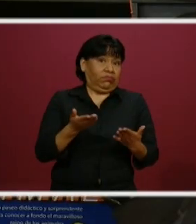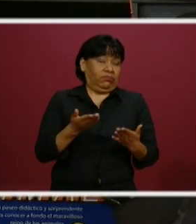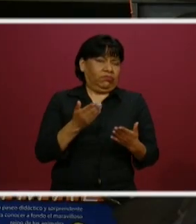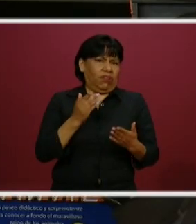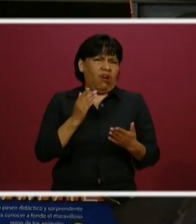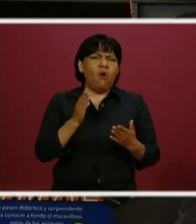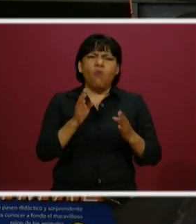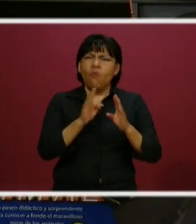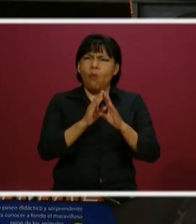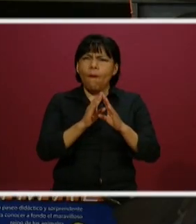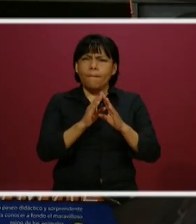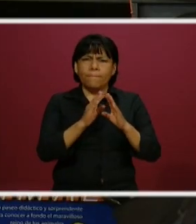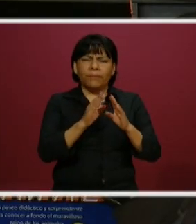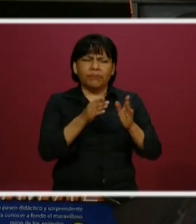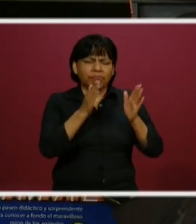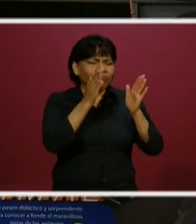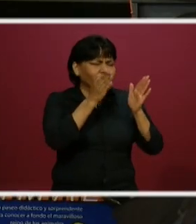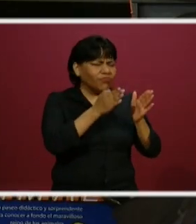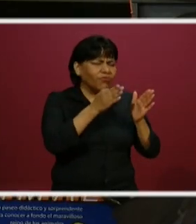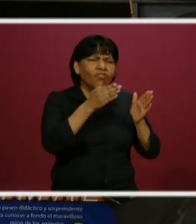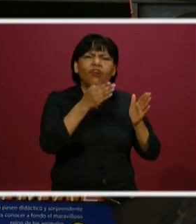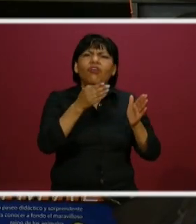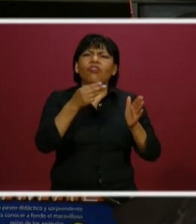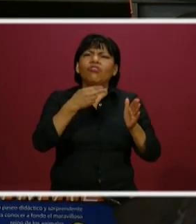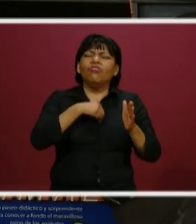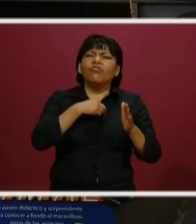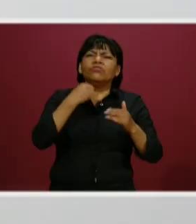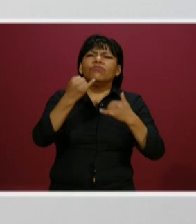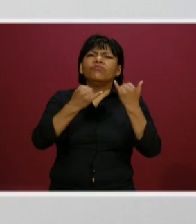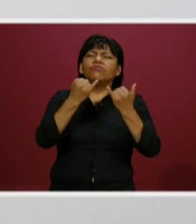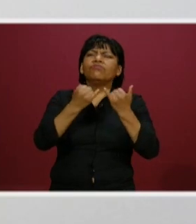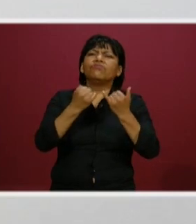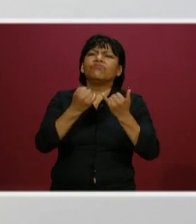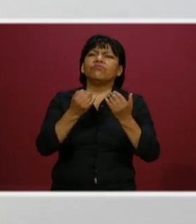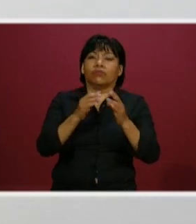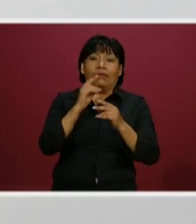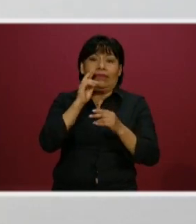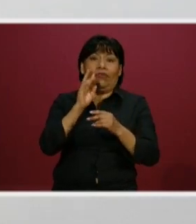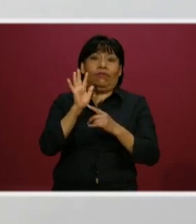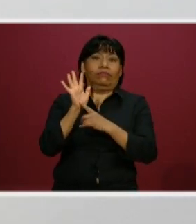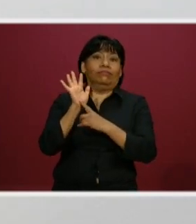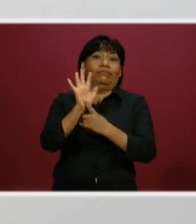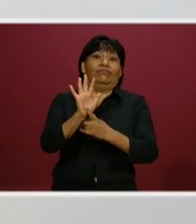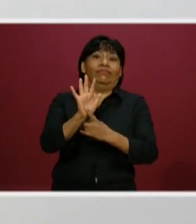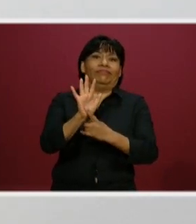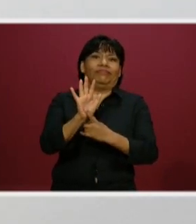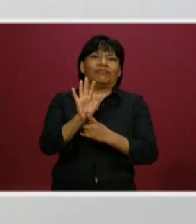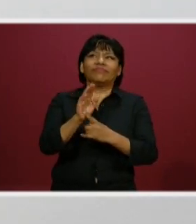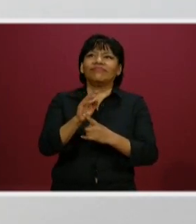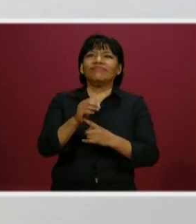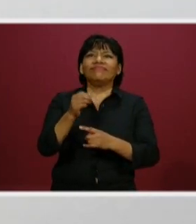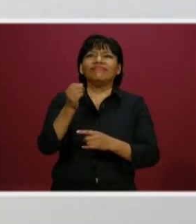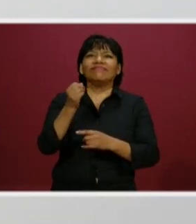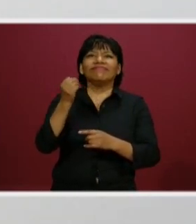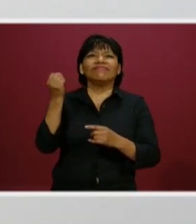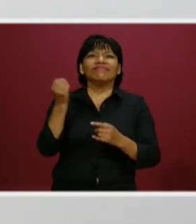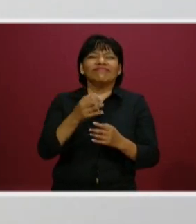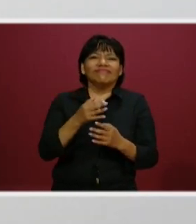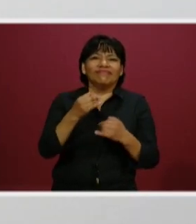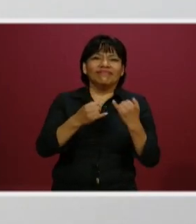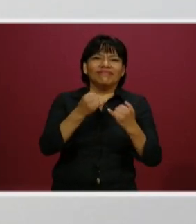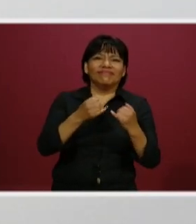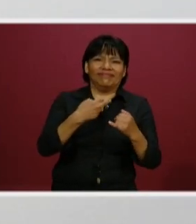enfocarnos ya en nuestro juego te voy a mostrar aquí brevemente una lotería que